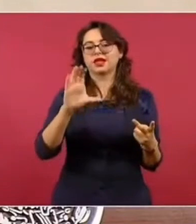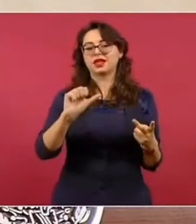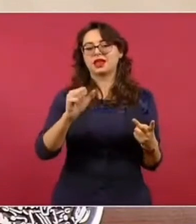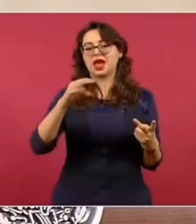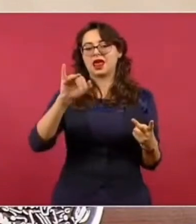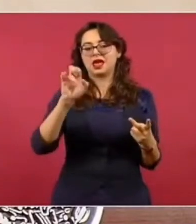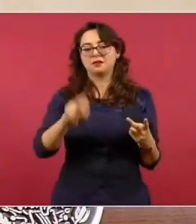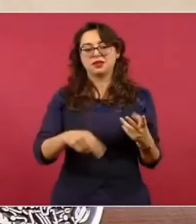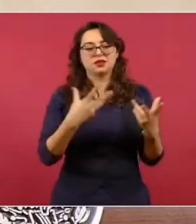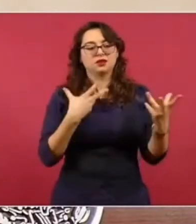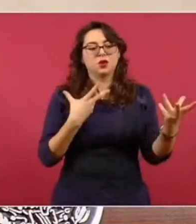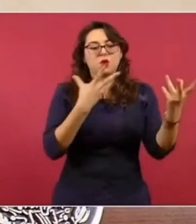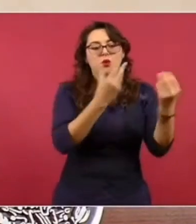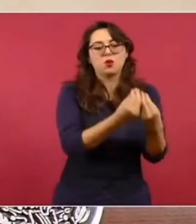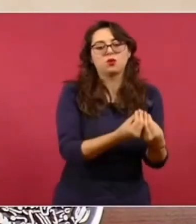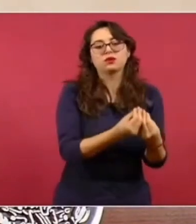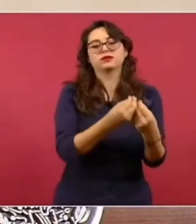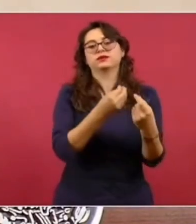cedillista,